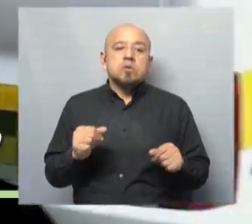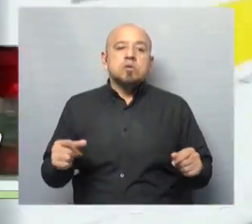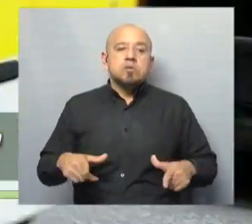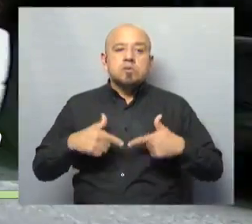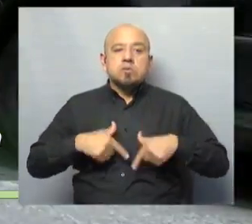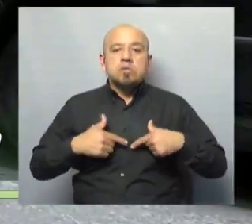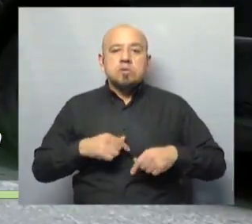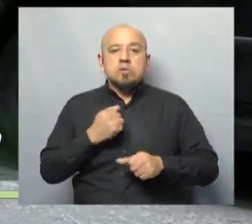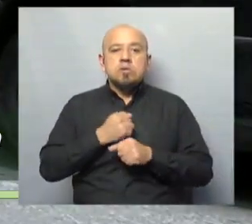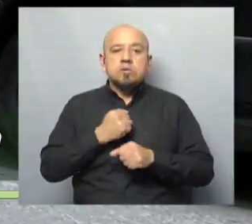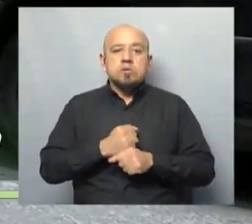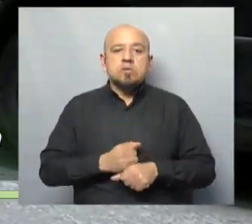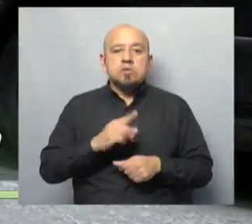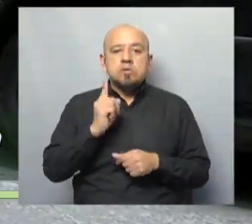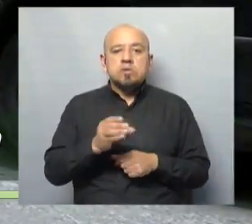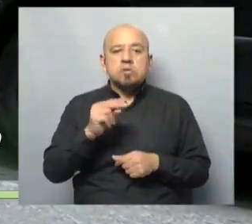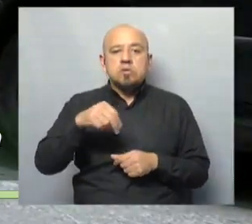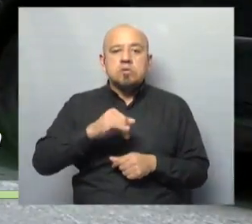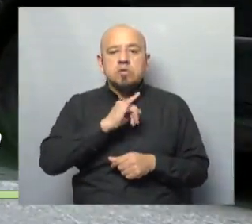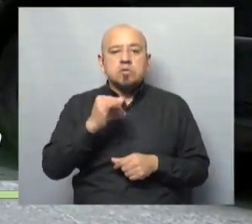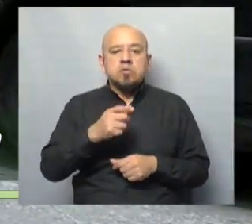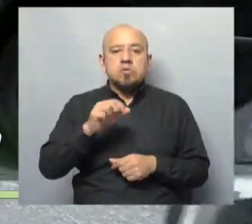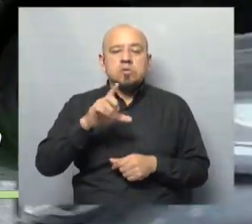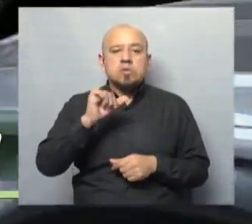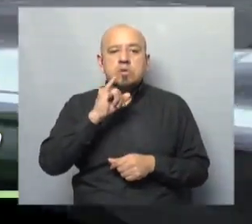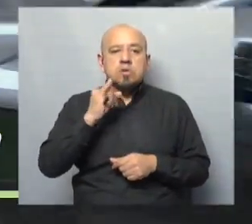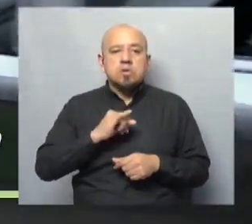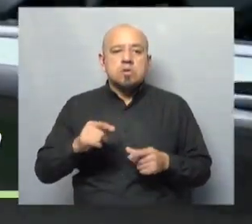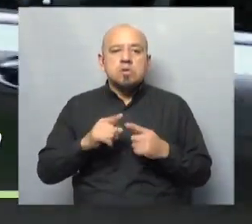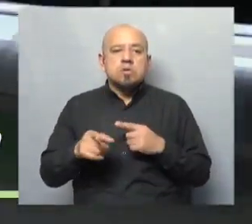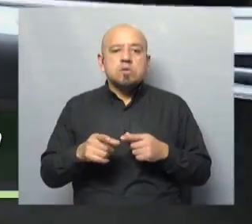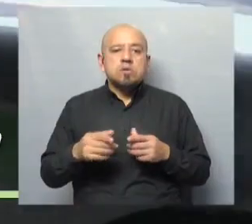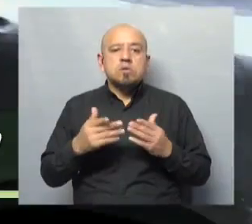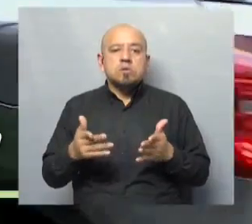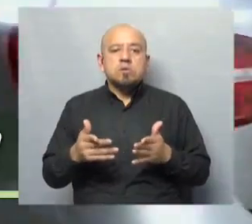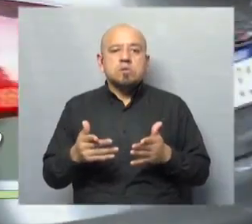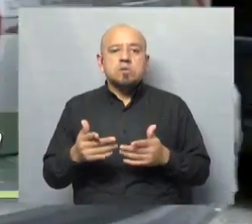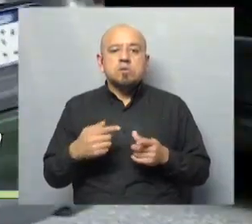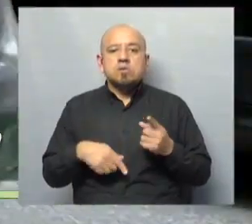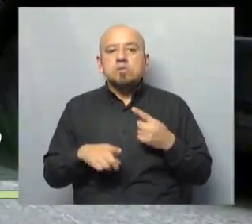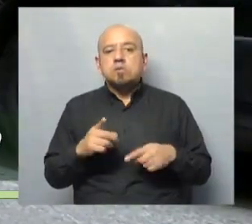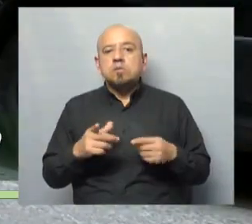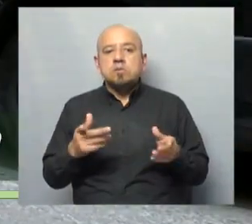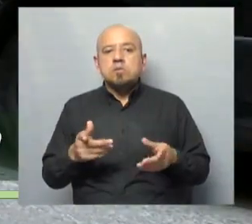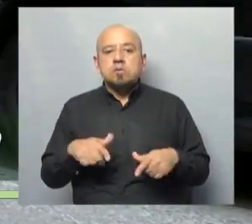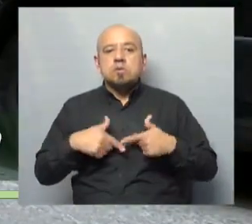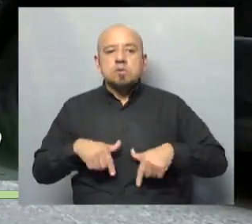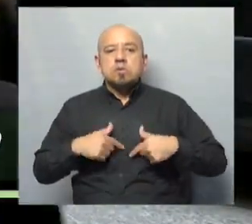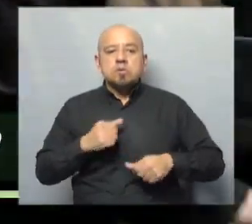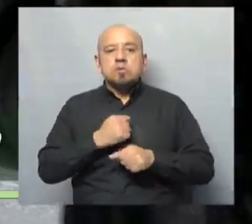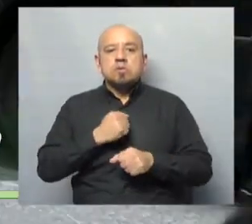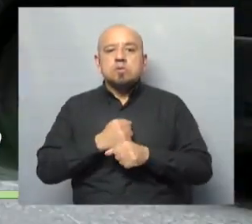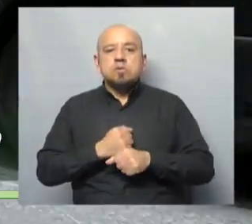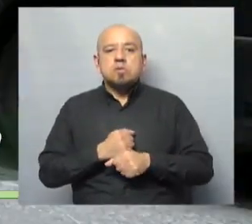trabajo que el señor gabriel gonzález el gerente general de ese banco fuera el ministerio trabajo es un logro del ministerio de trabajo porque